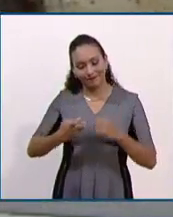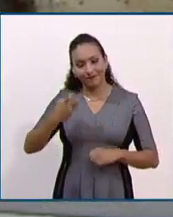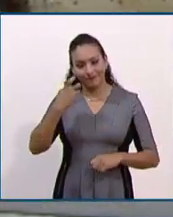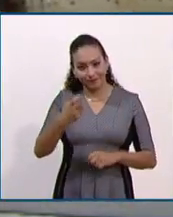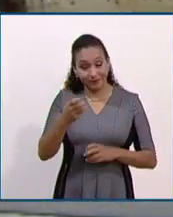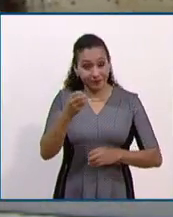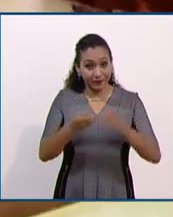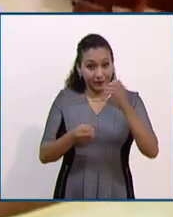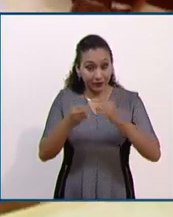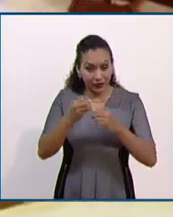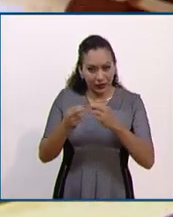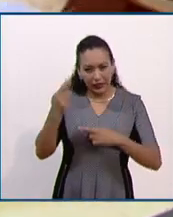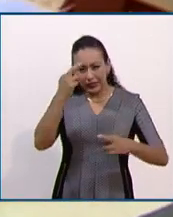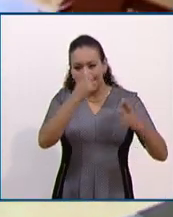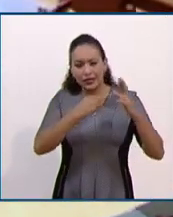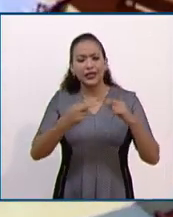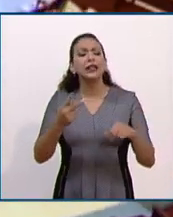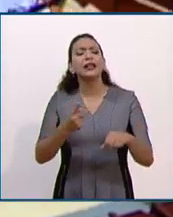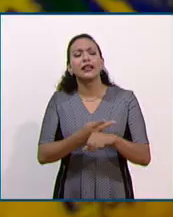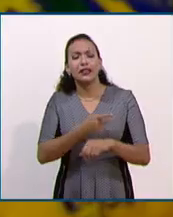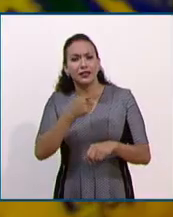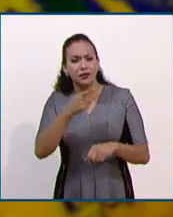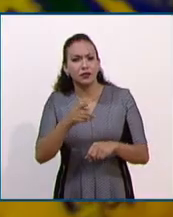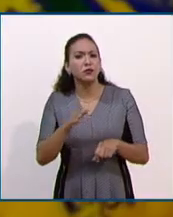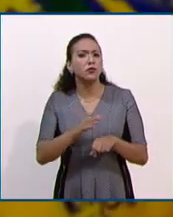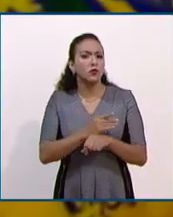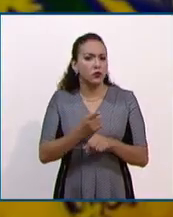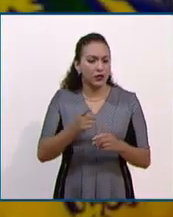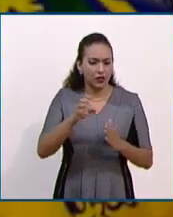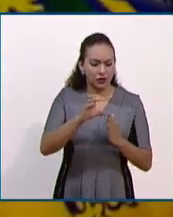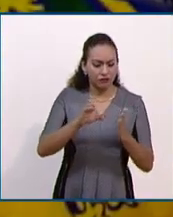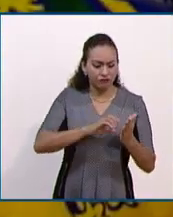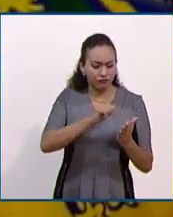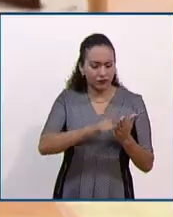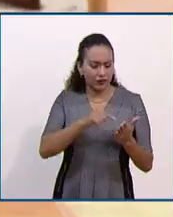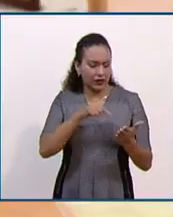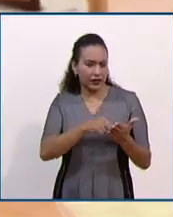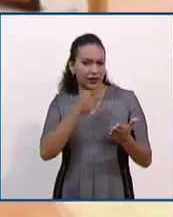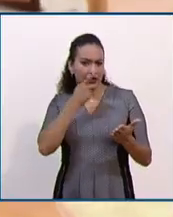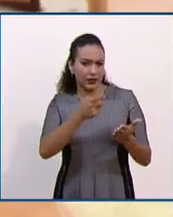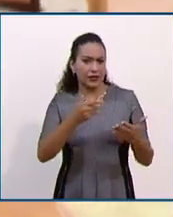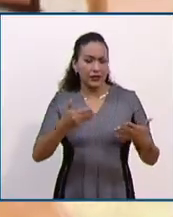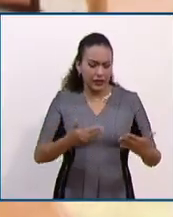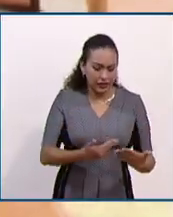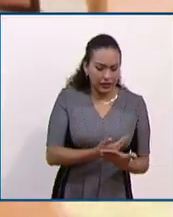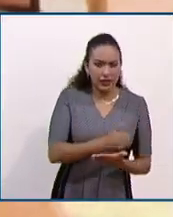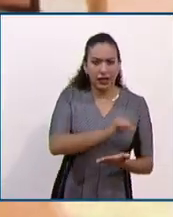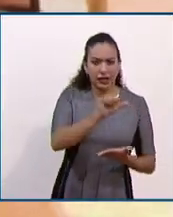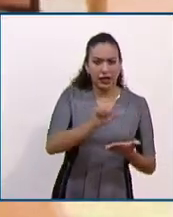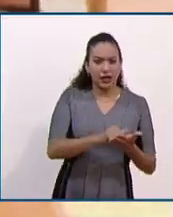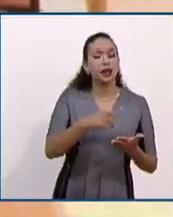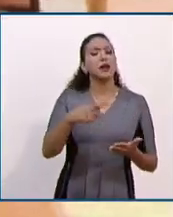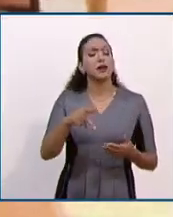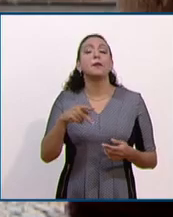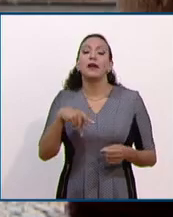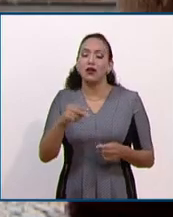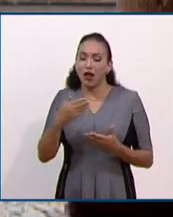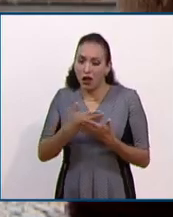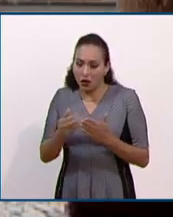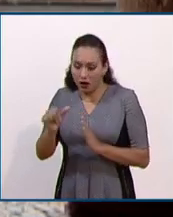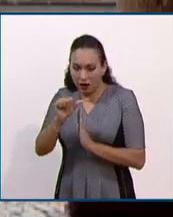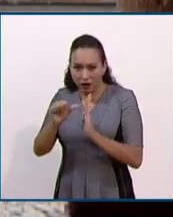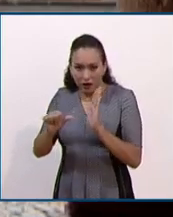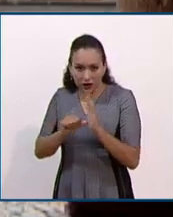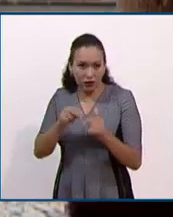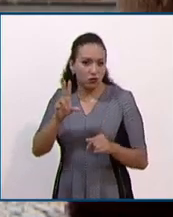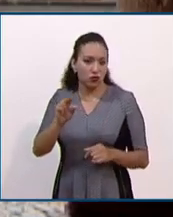Corte realizó la Declaratoria General de Inconstitucionalidad y de esta forma ya no podrán aplicarse esos artículos en